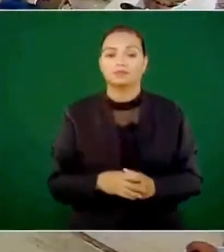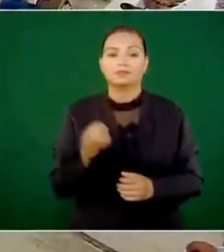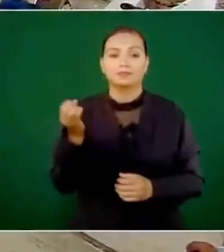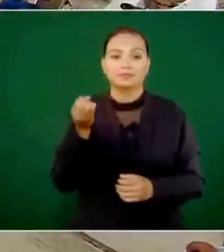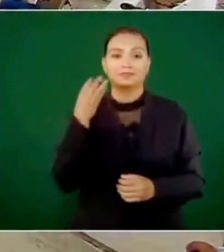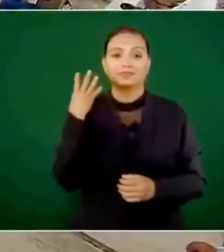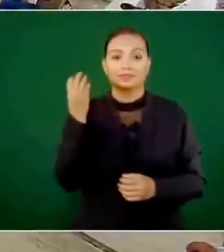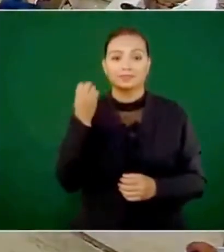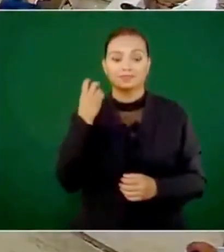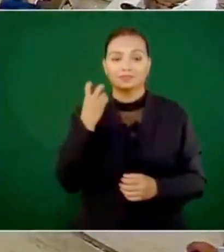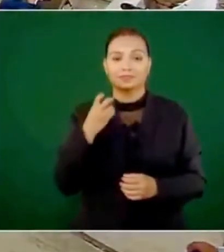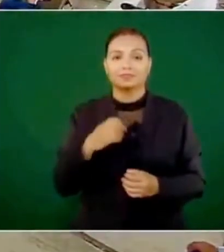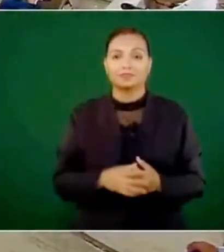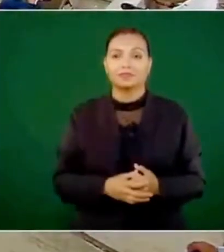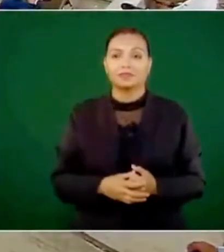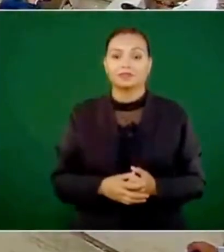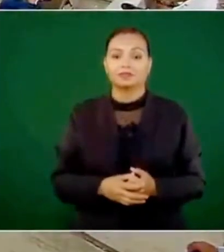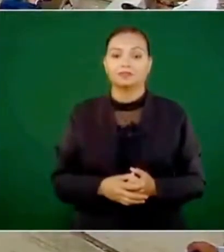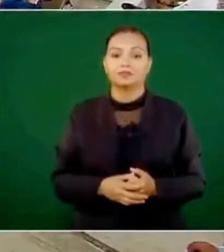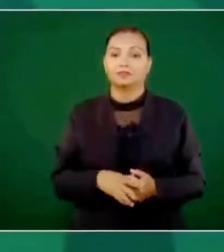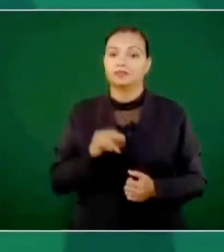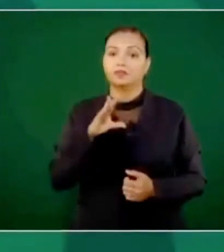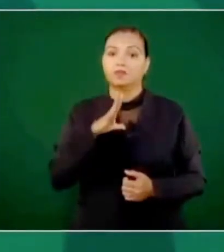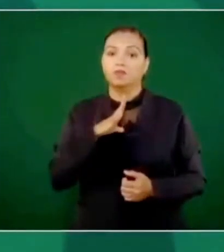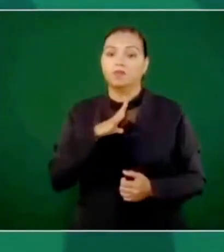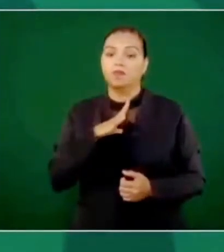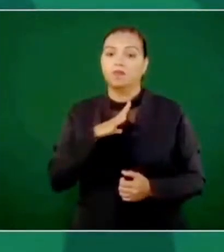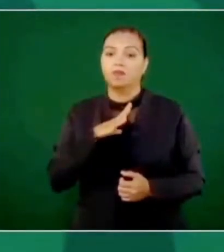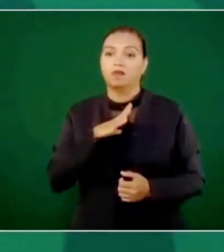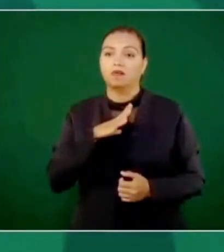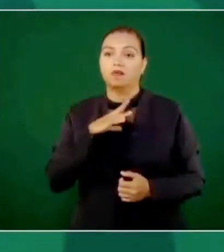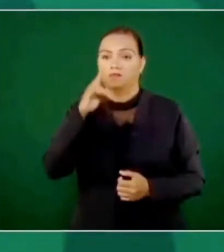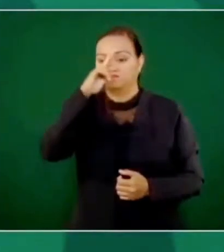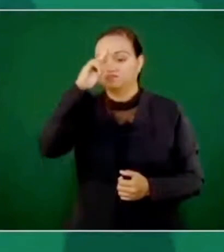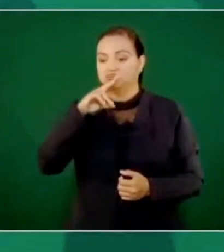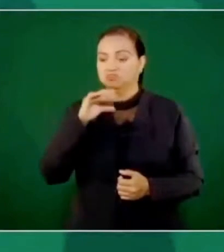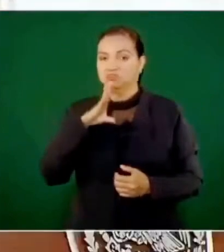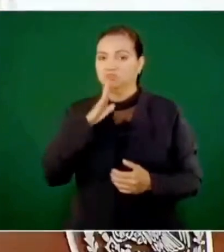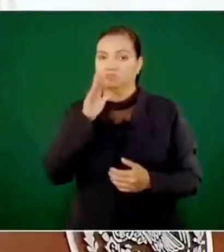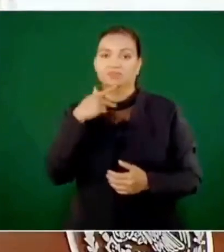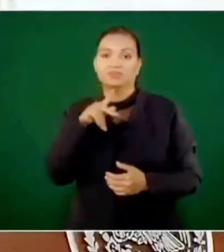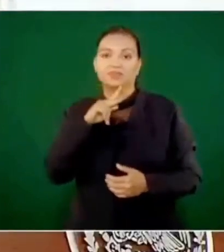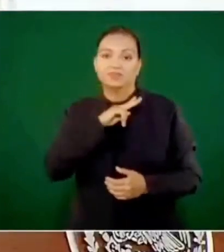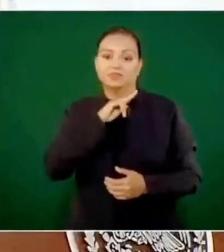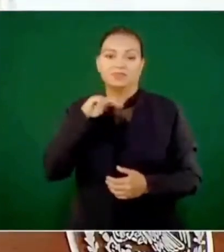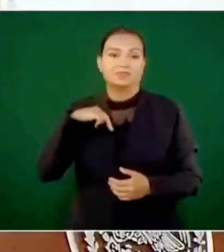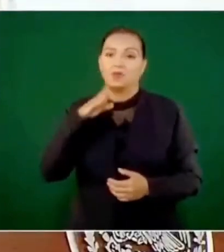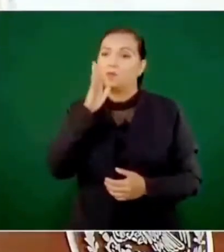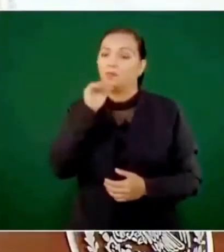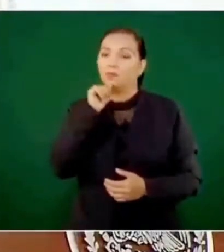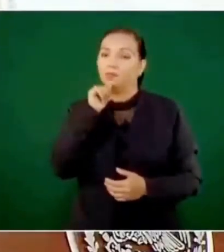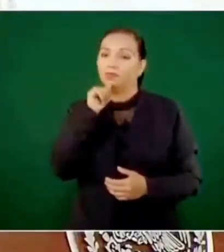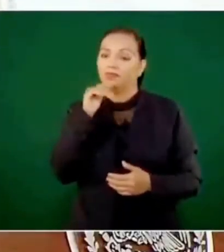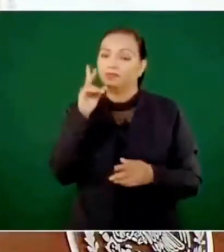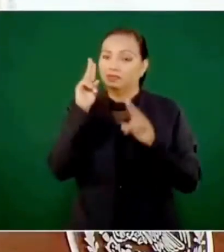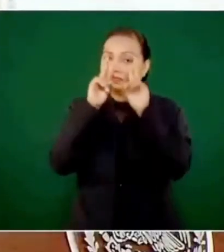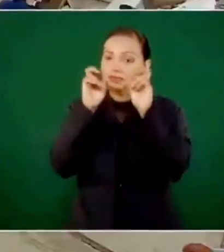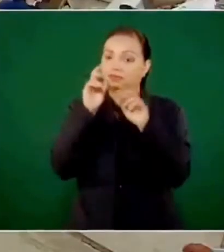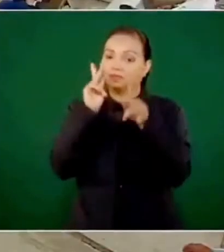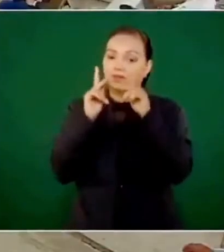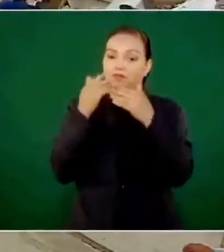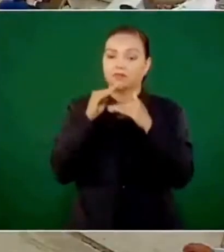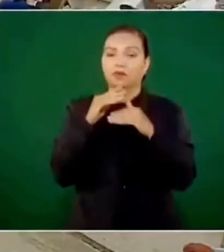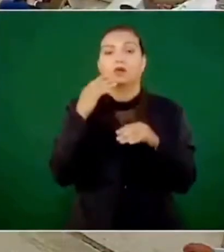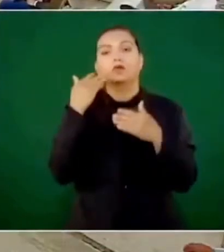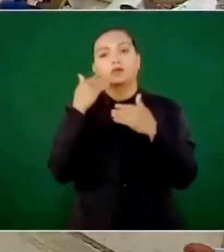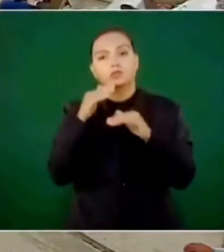conferencia, que no hay censura, pero nosotros no podemos meternos. Y acerca de que